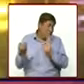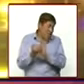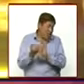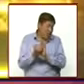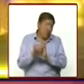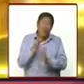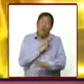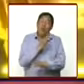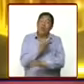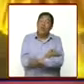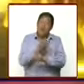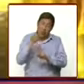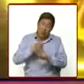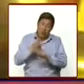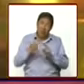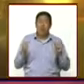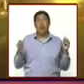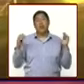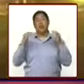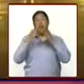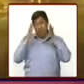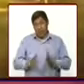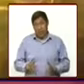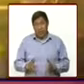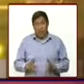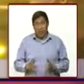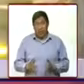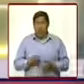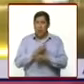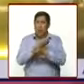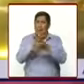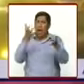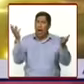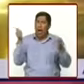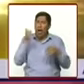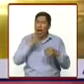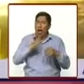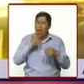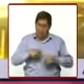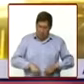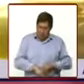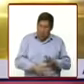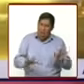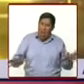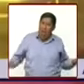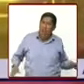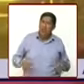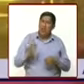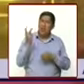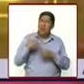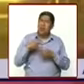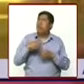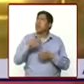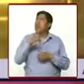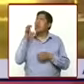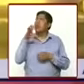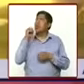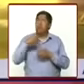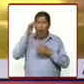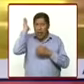y de la lucha de los paseños. Américo, estoy viendo varios modelos. ¿Cuántos modelos están participando en esta pasarela?